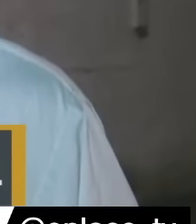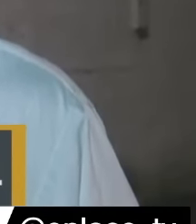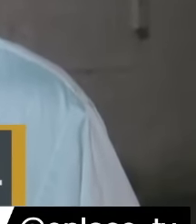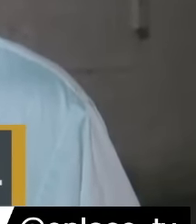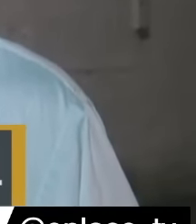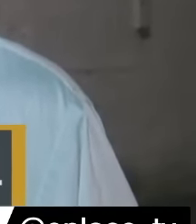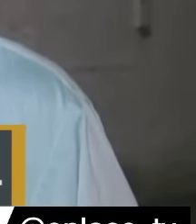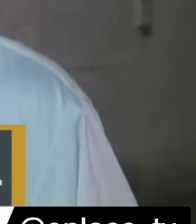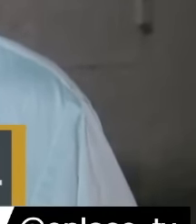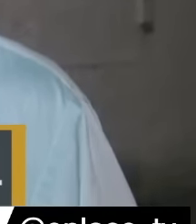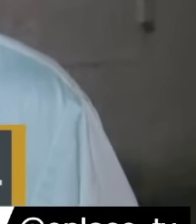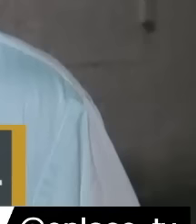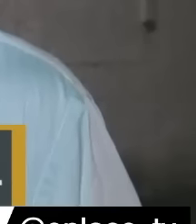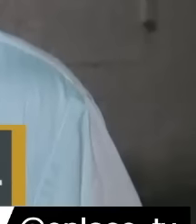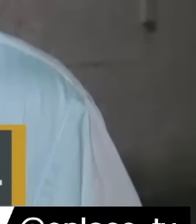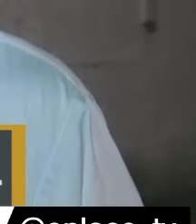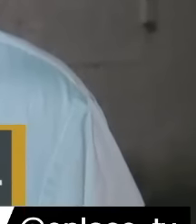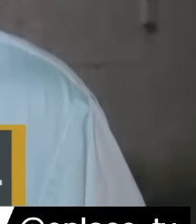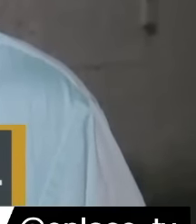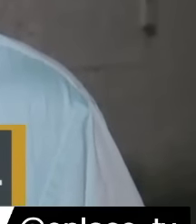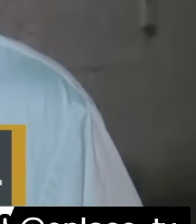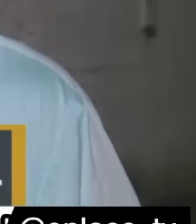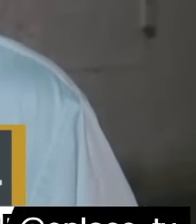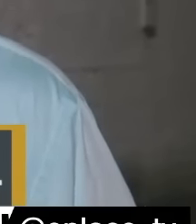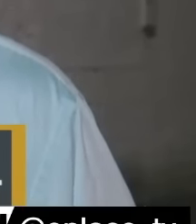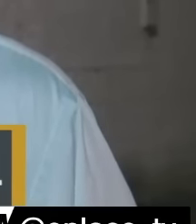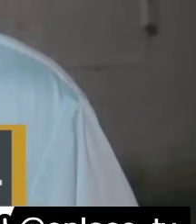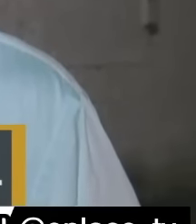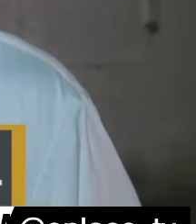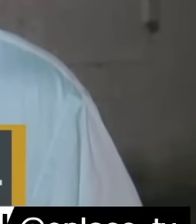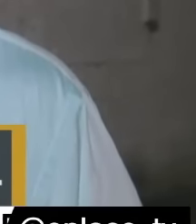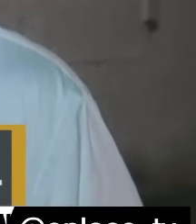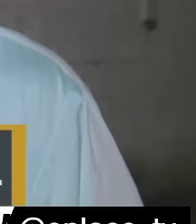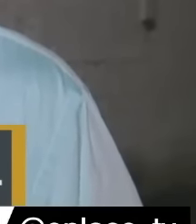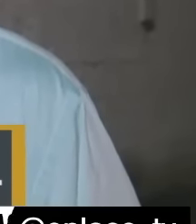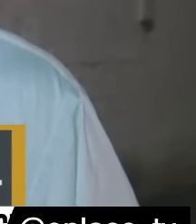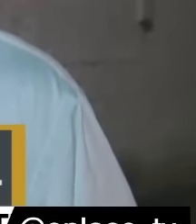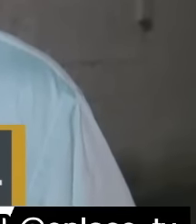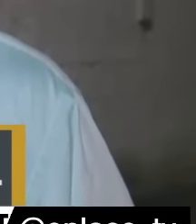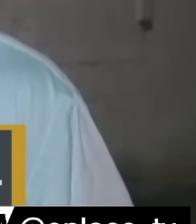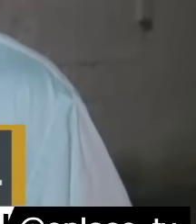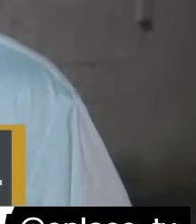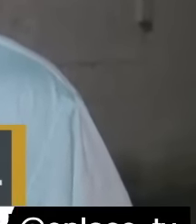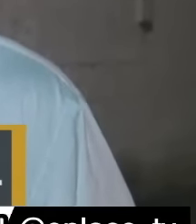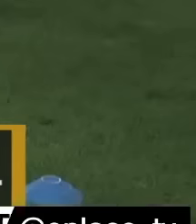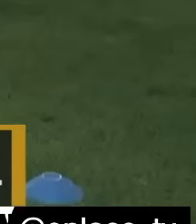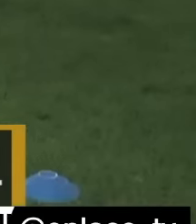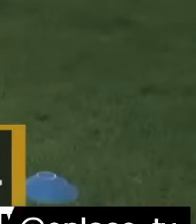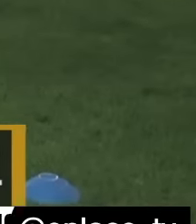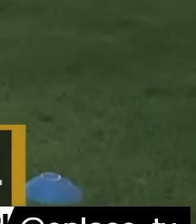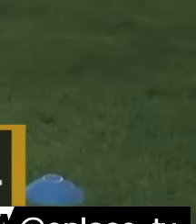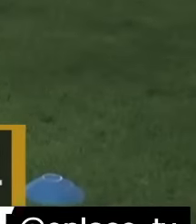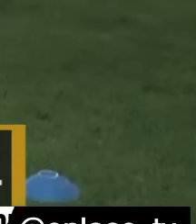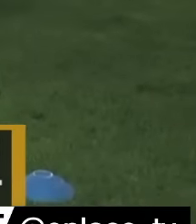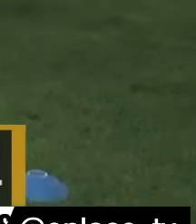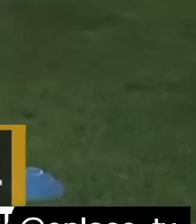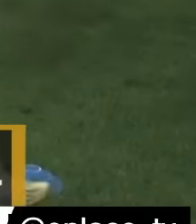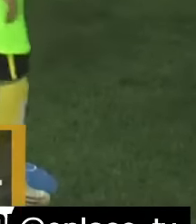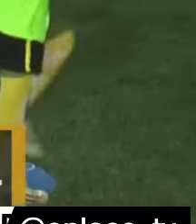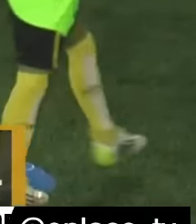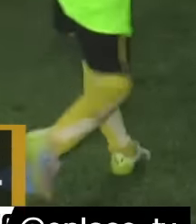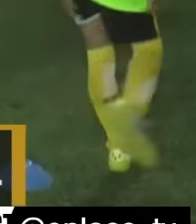municipales, creemos que tenemos ya elementos de juicio para elegir los otros equipos pendientes. Organizadores dieron